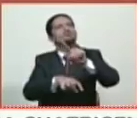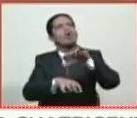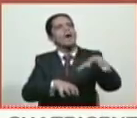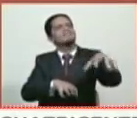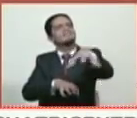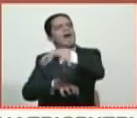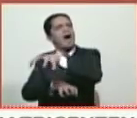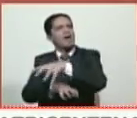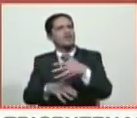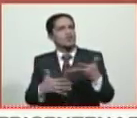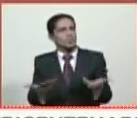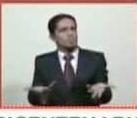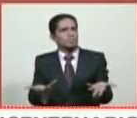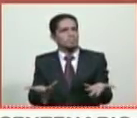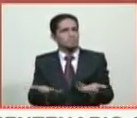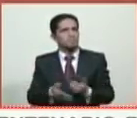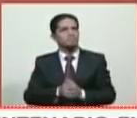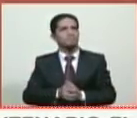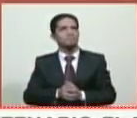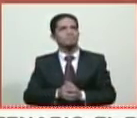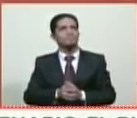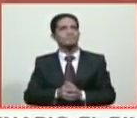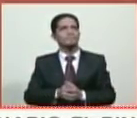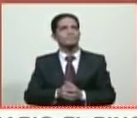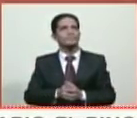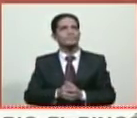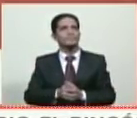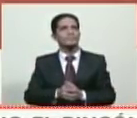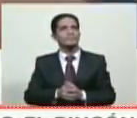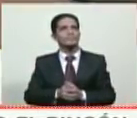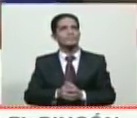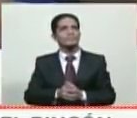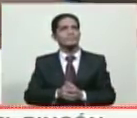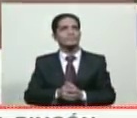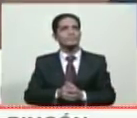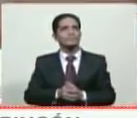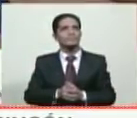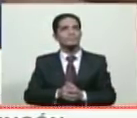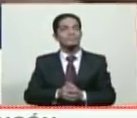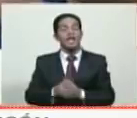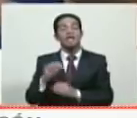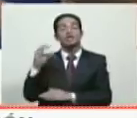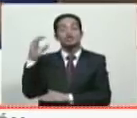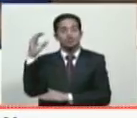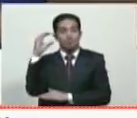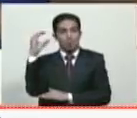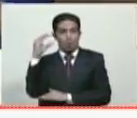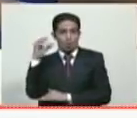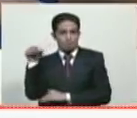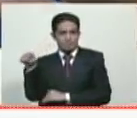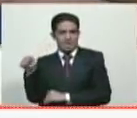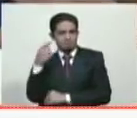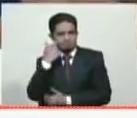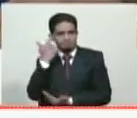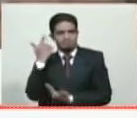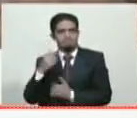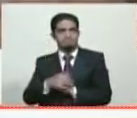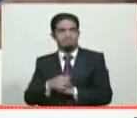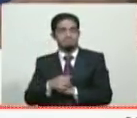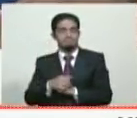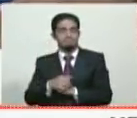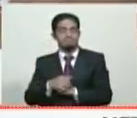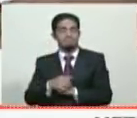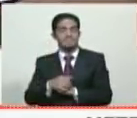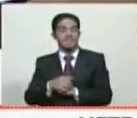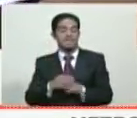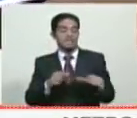país. Resulta que desde Colombia, esto es solamente desde Colombia, ingresaron a